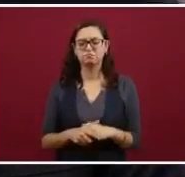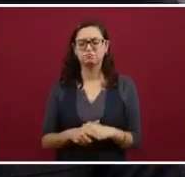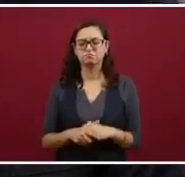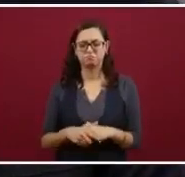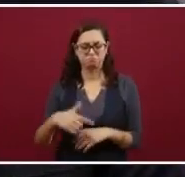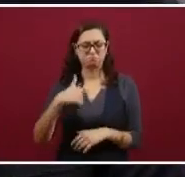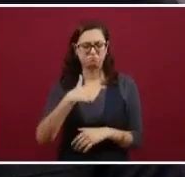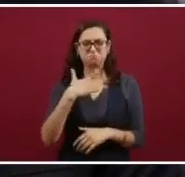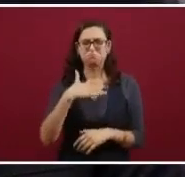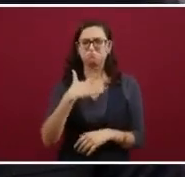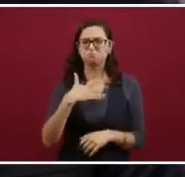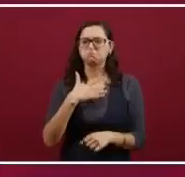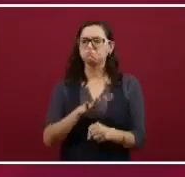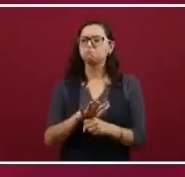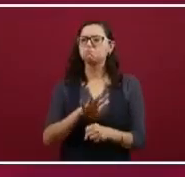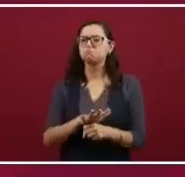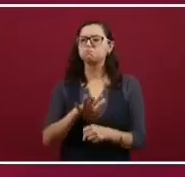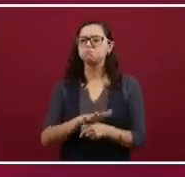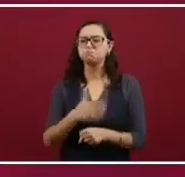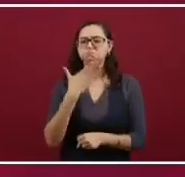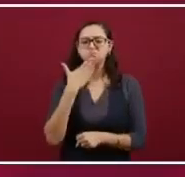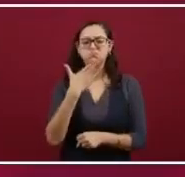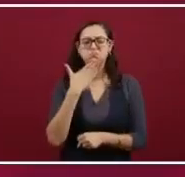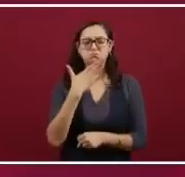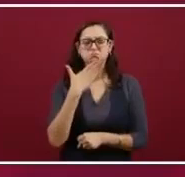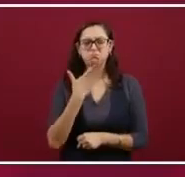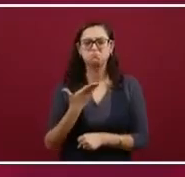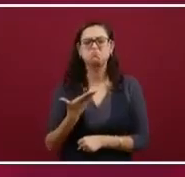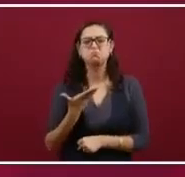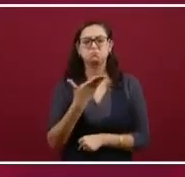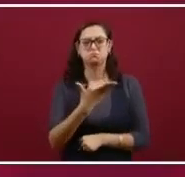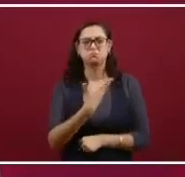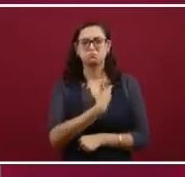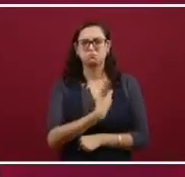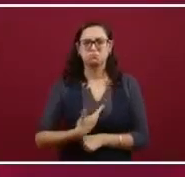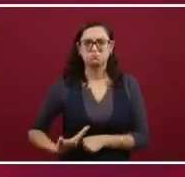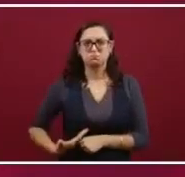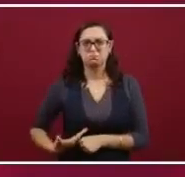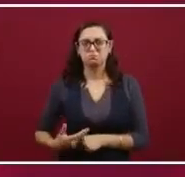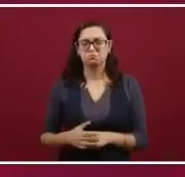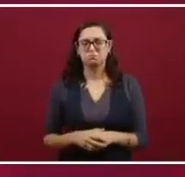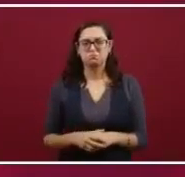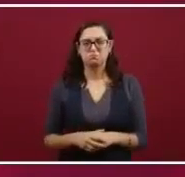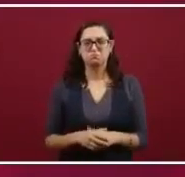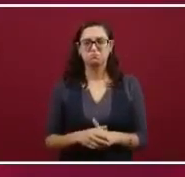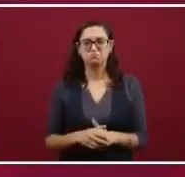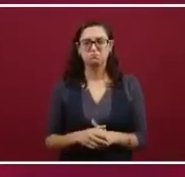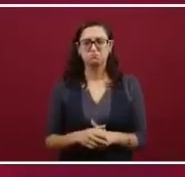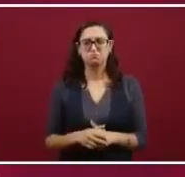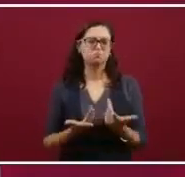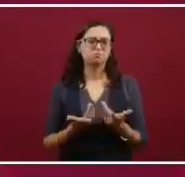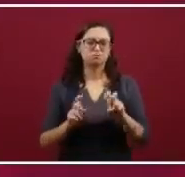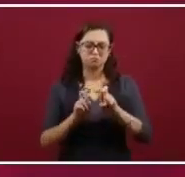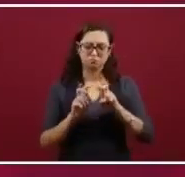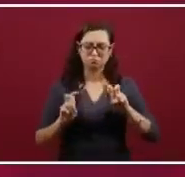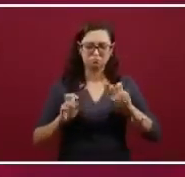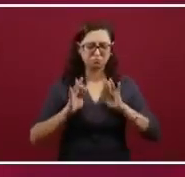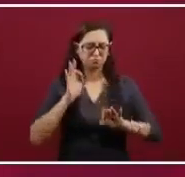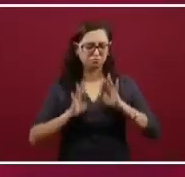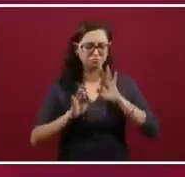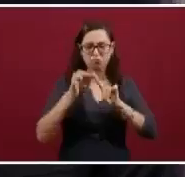muy satisfecho con el presidente o con el que se haya decidido que los ministros